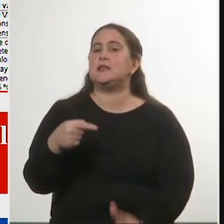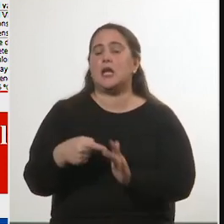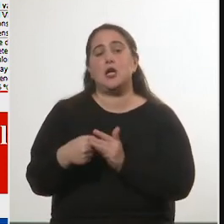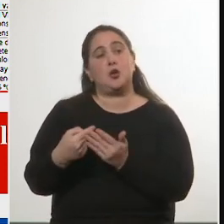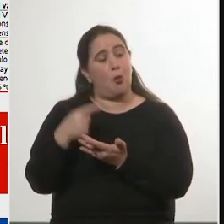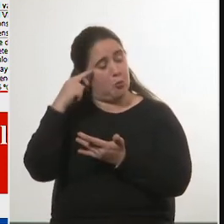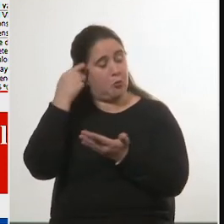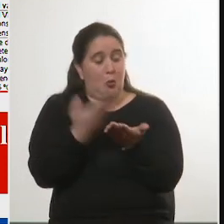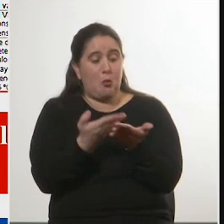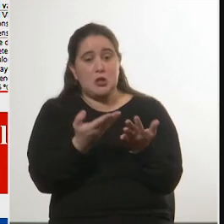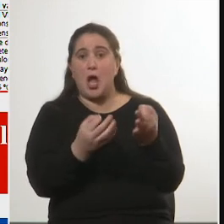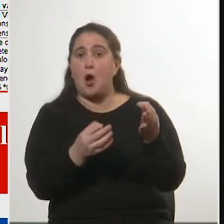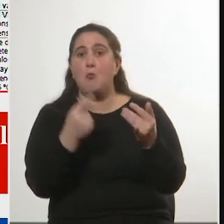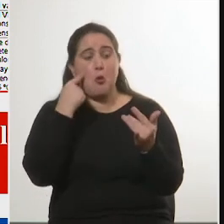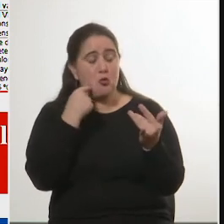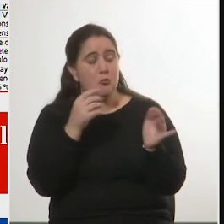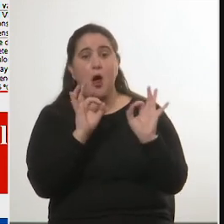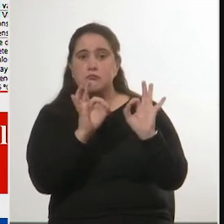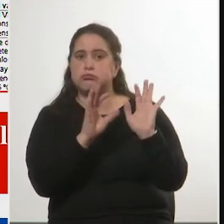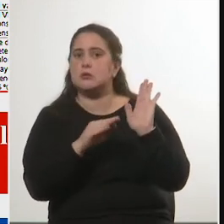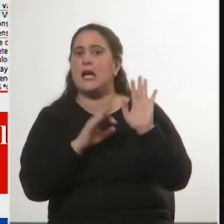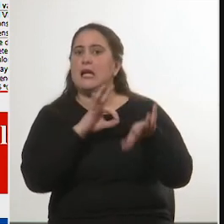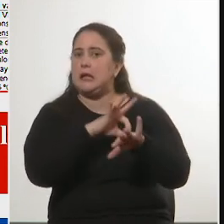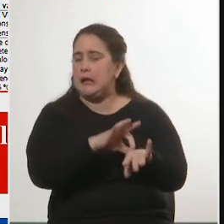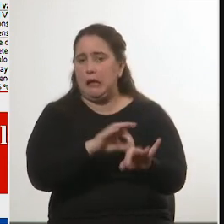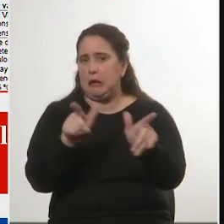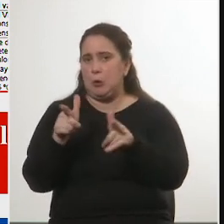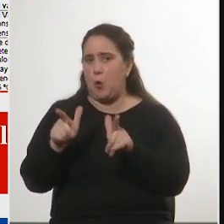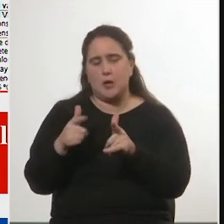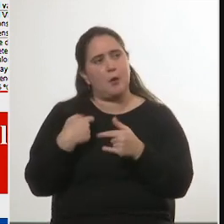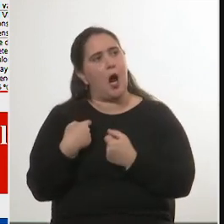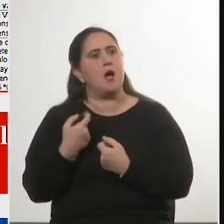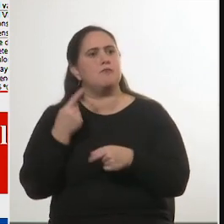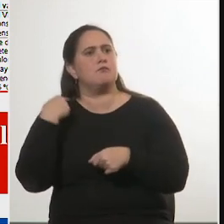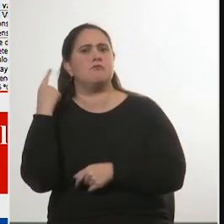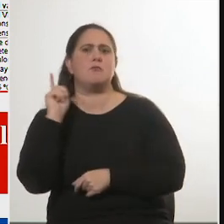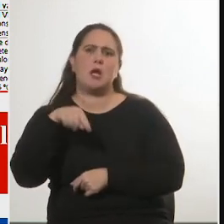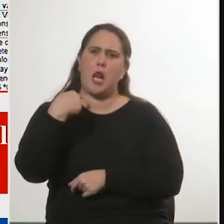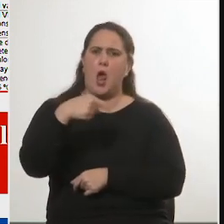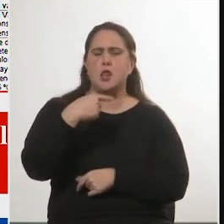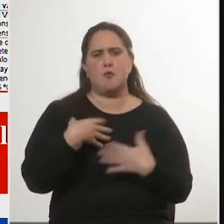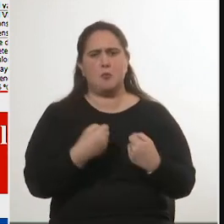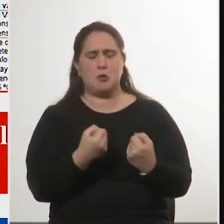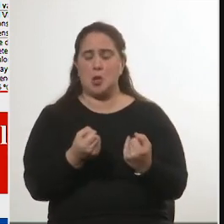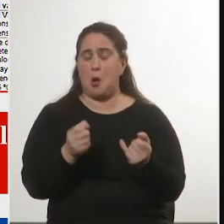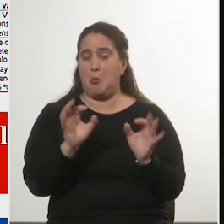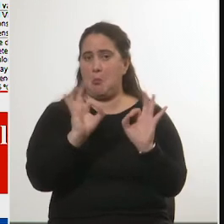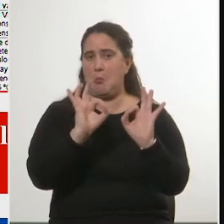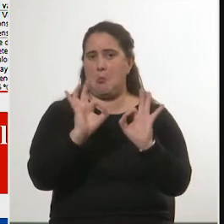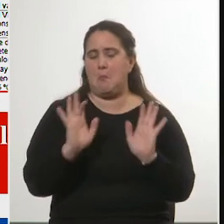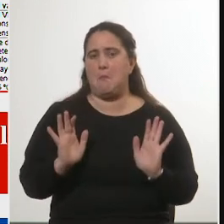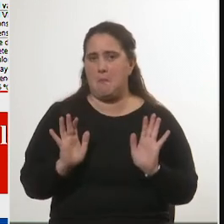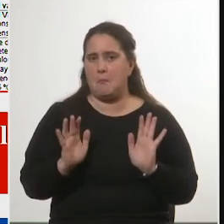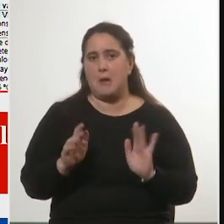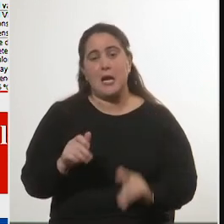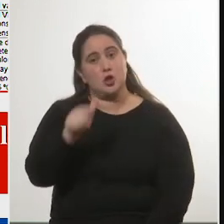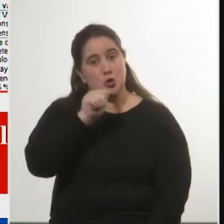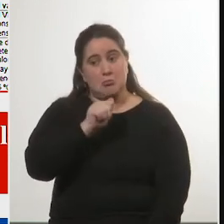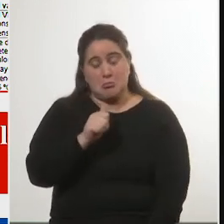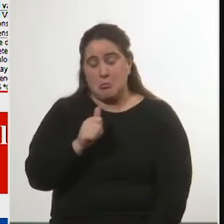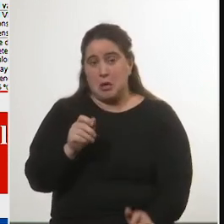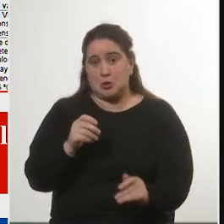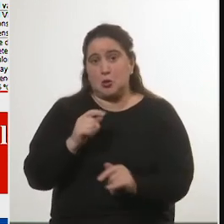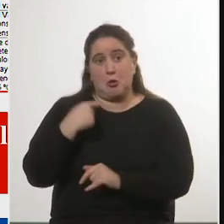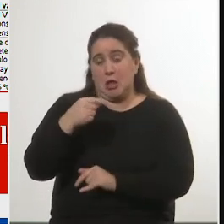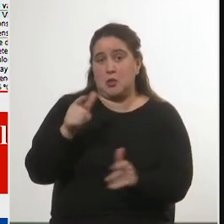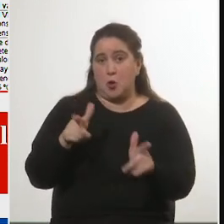no proponen ningún valor de referencia basado en efectos sobre la salud para el cloruro en el agua de uso humano. Y esto es muy